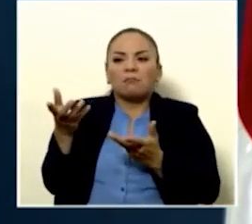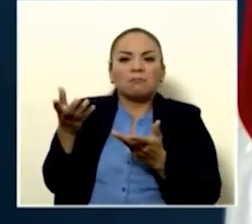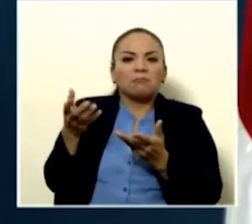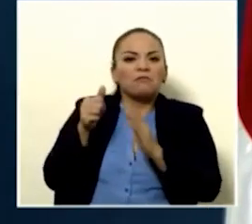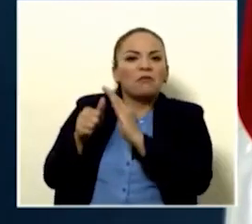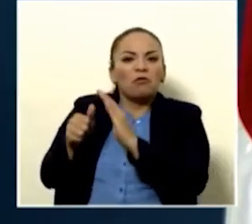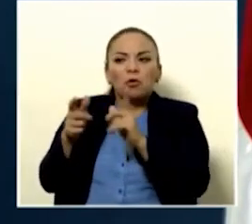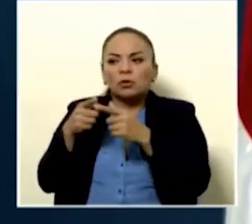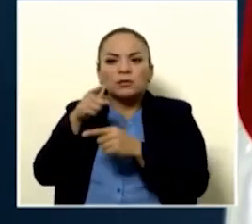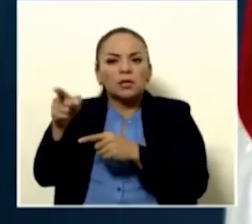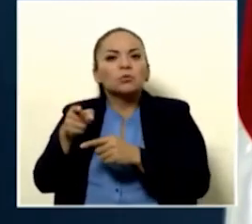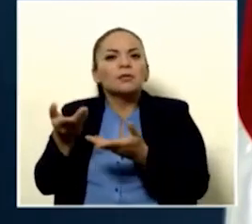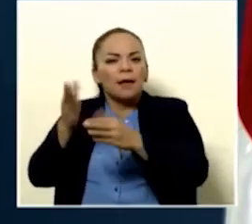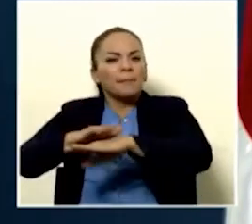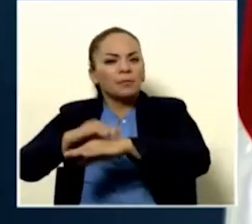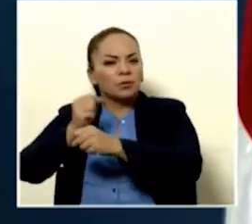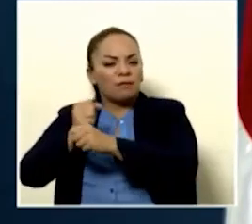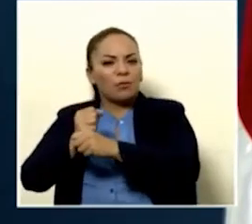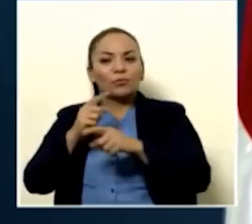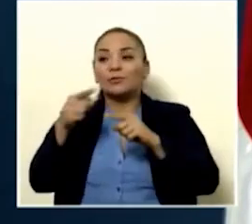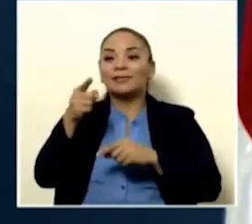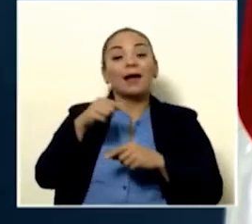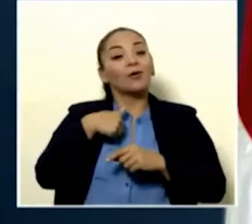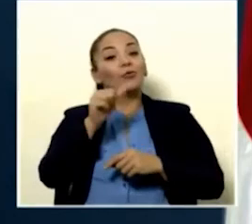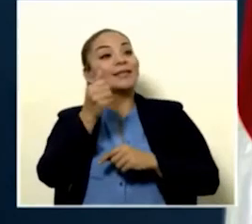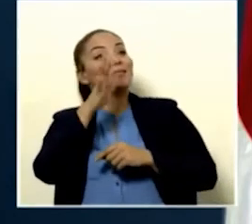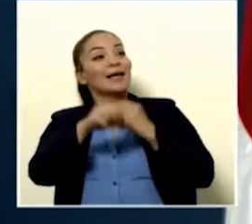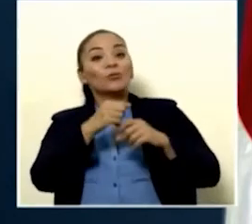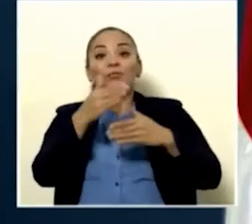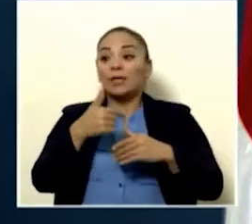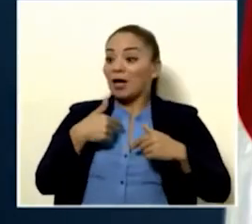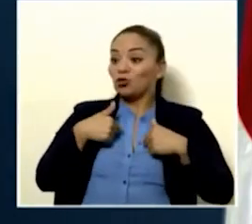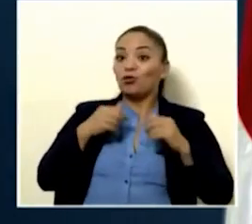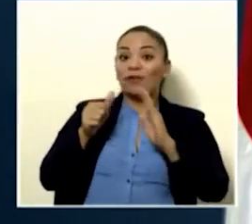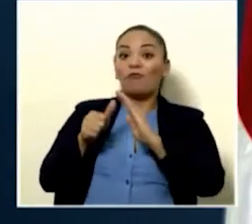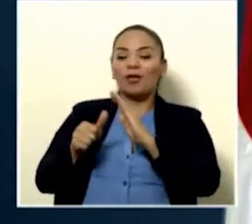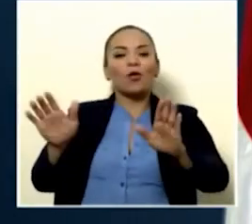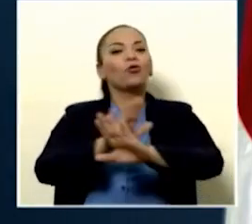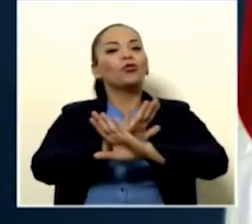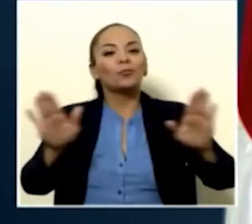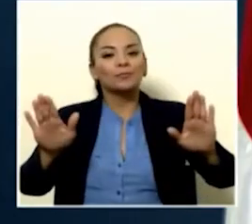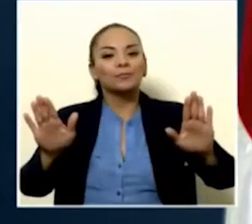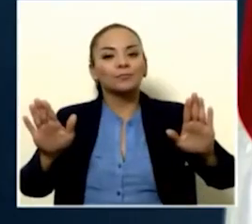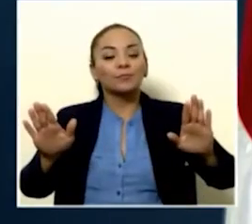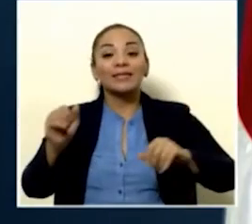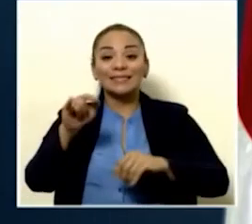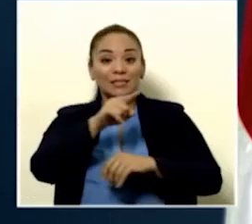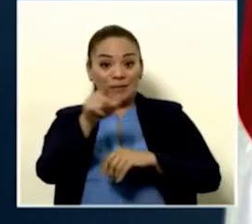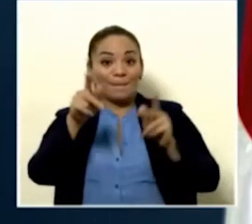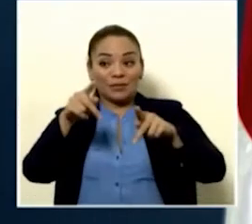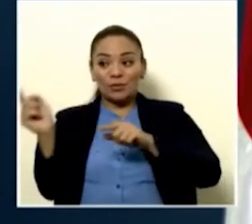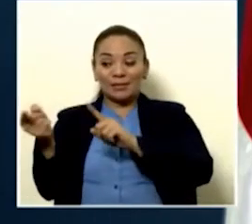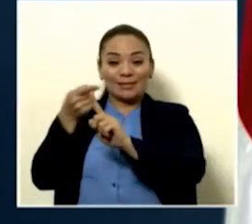rápido. Entonces, después de 10, 15 años dicen: ahora sí, yo soy refugiado. No, de ahora en adelante, si usted viene huyendo de su